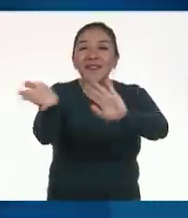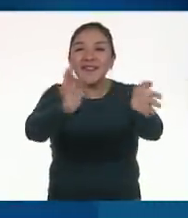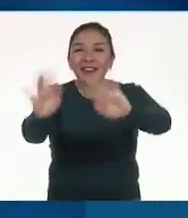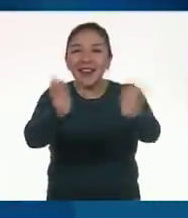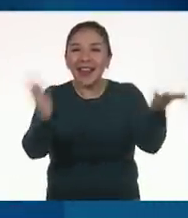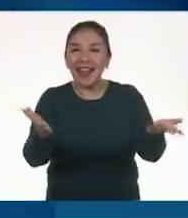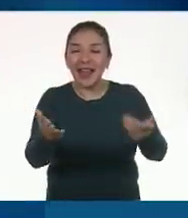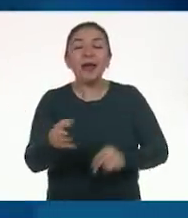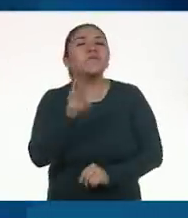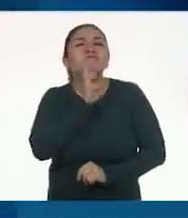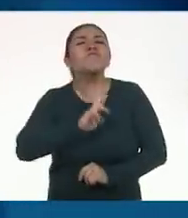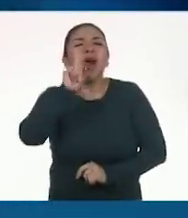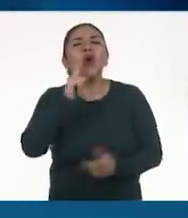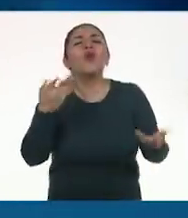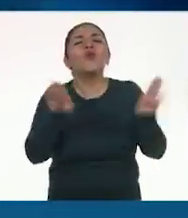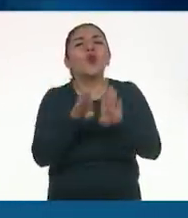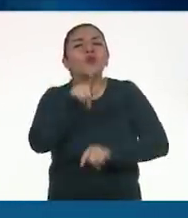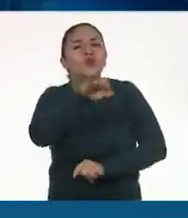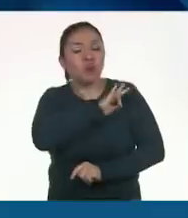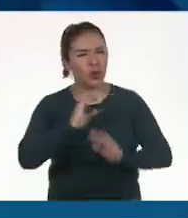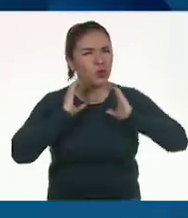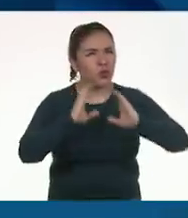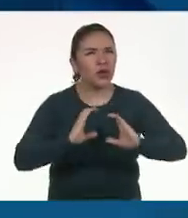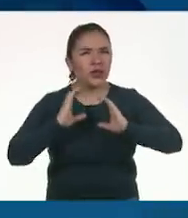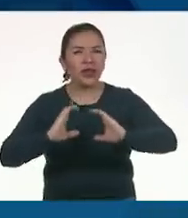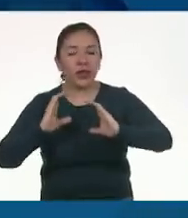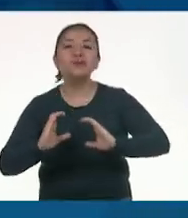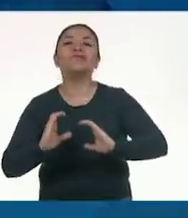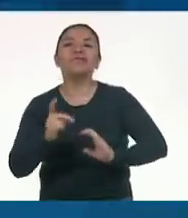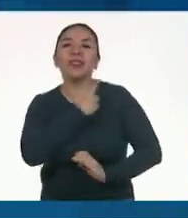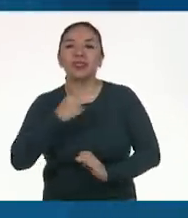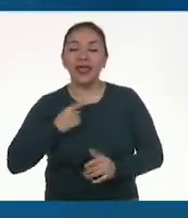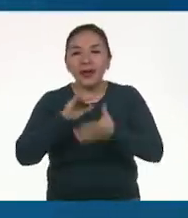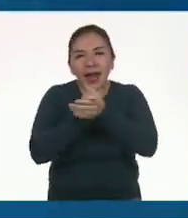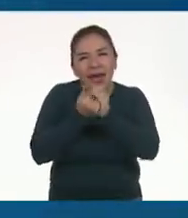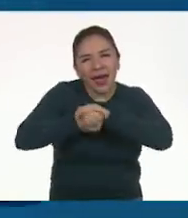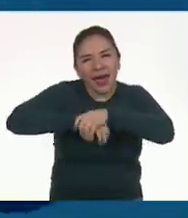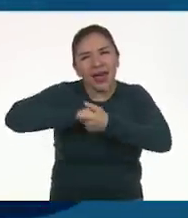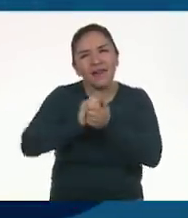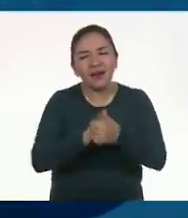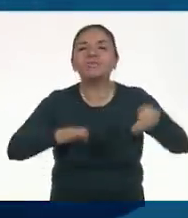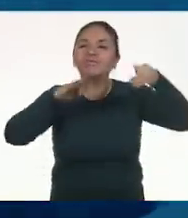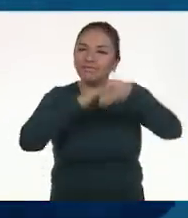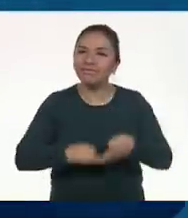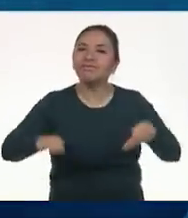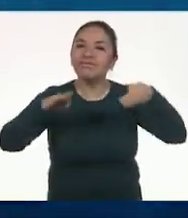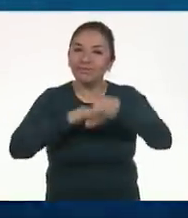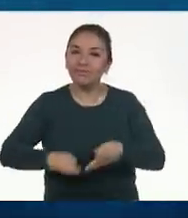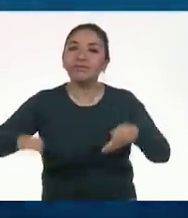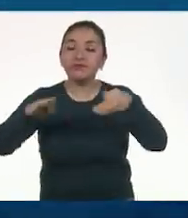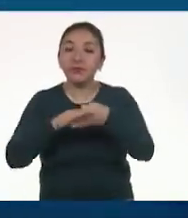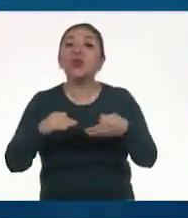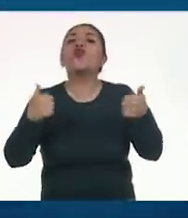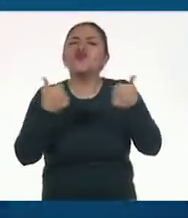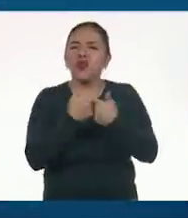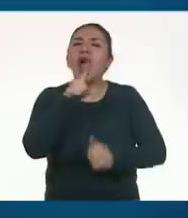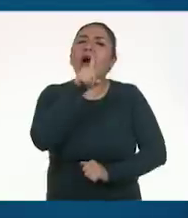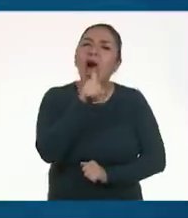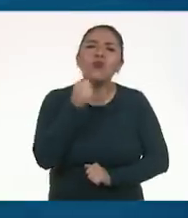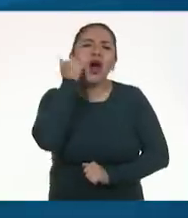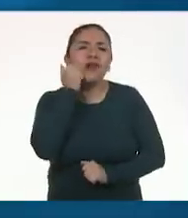¡Hola! La mejor forma de cuidarnos es lavarnos las manos frecuentemente con agua y